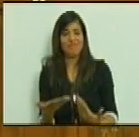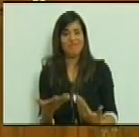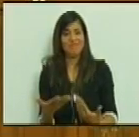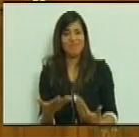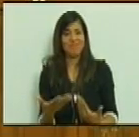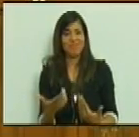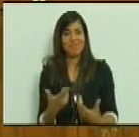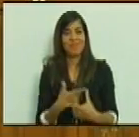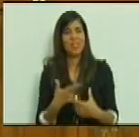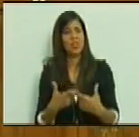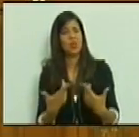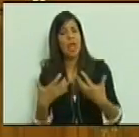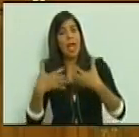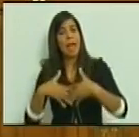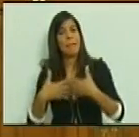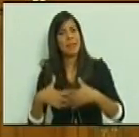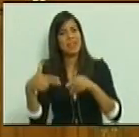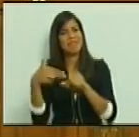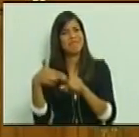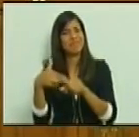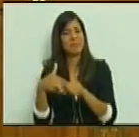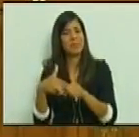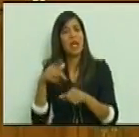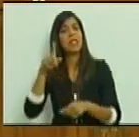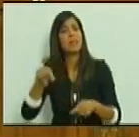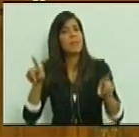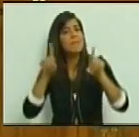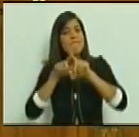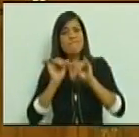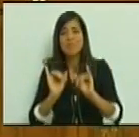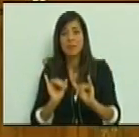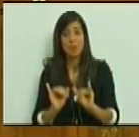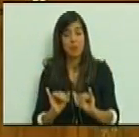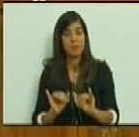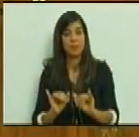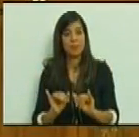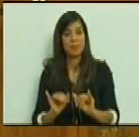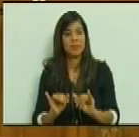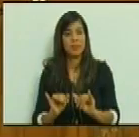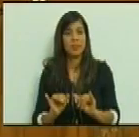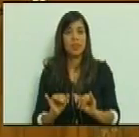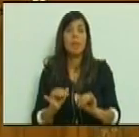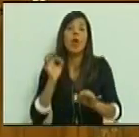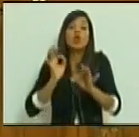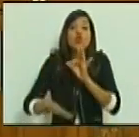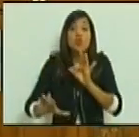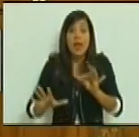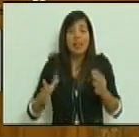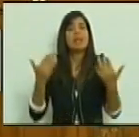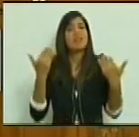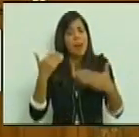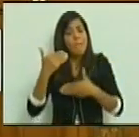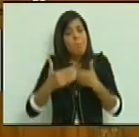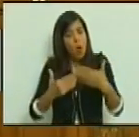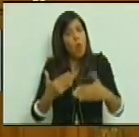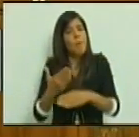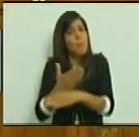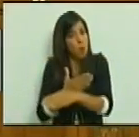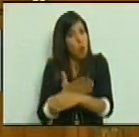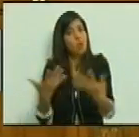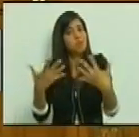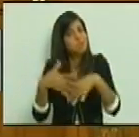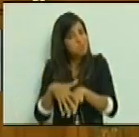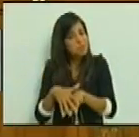El caso de Pequivén igual. Por fortuna hemos conformado un equipo allí que está articulando.